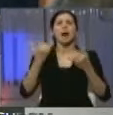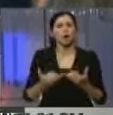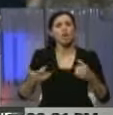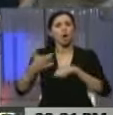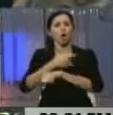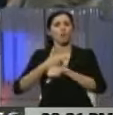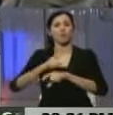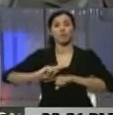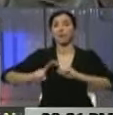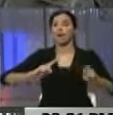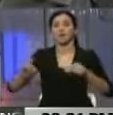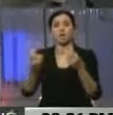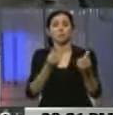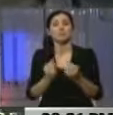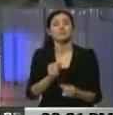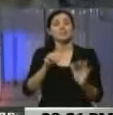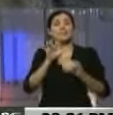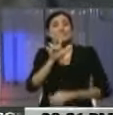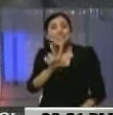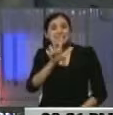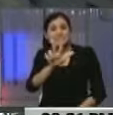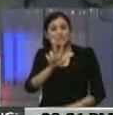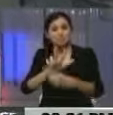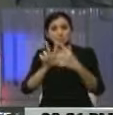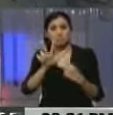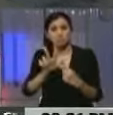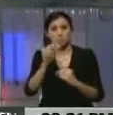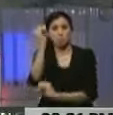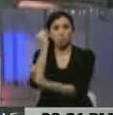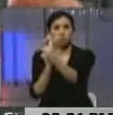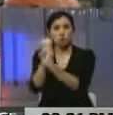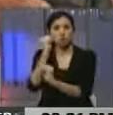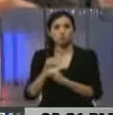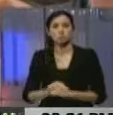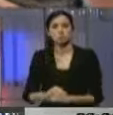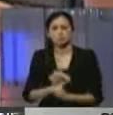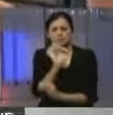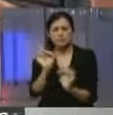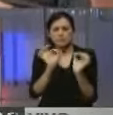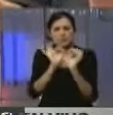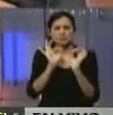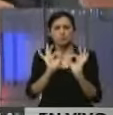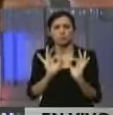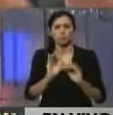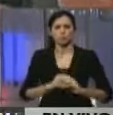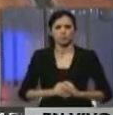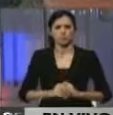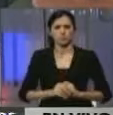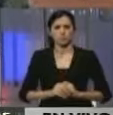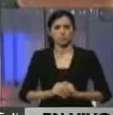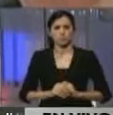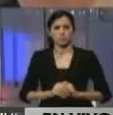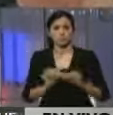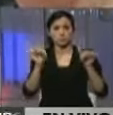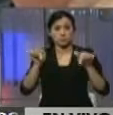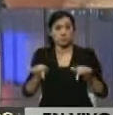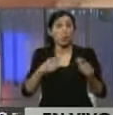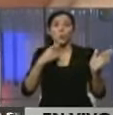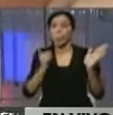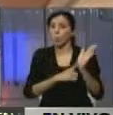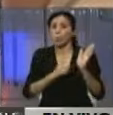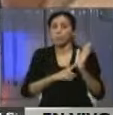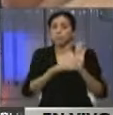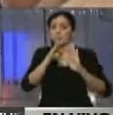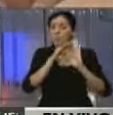la economía en estos 3 sectores con mayor precisión, en pleno cumplimiento de las